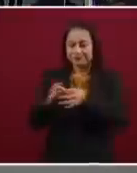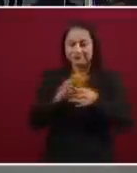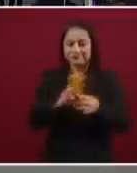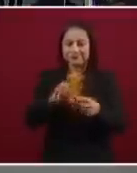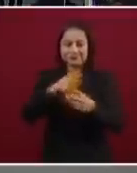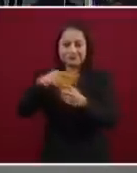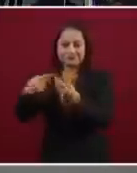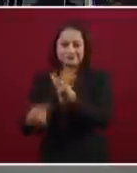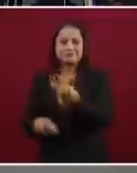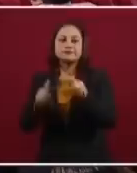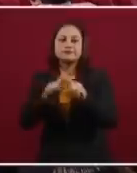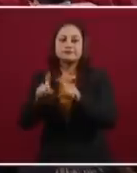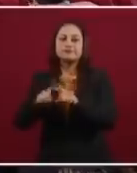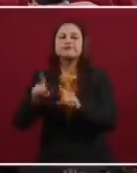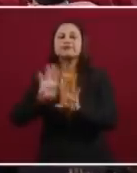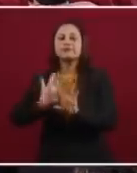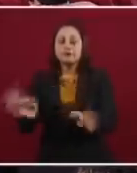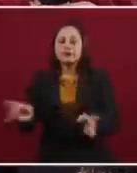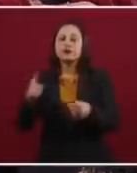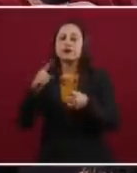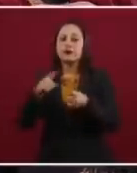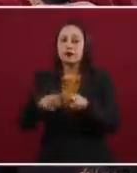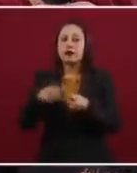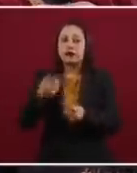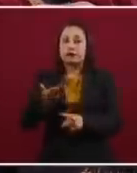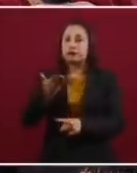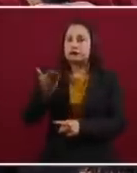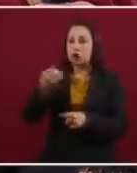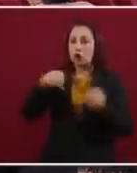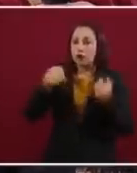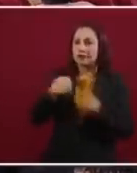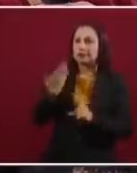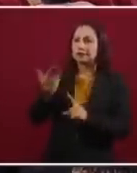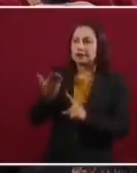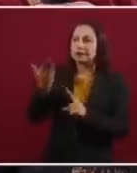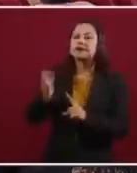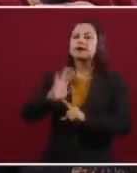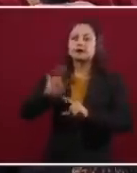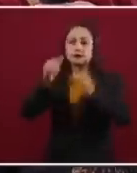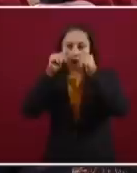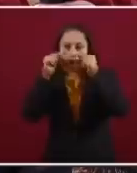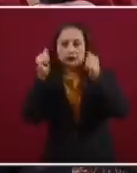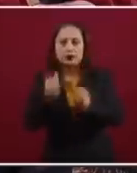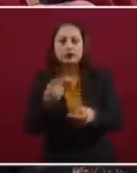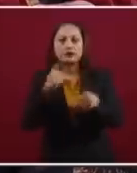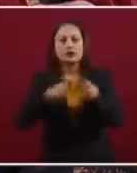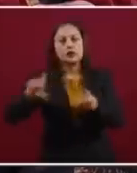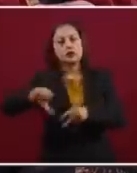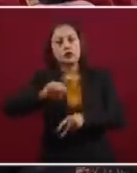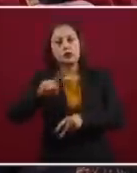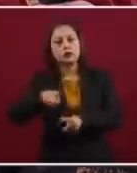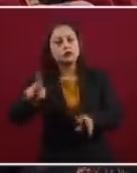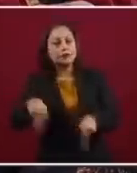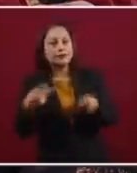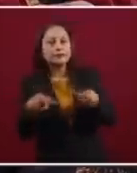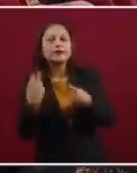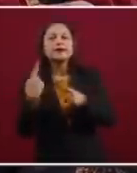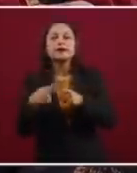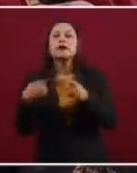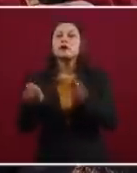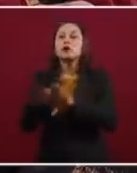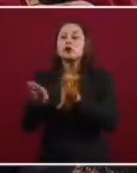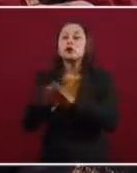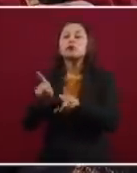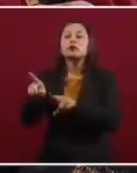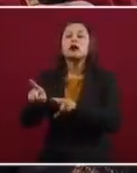que ya se explicó de la demanda por el otro lado en la oferta y también en el punto de vinculación en donde las acciones territoriales van